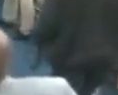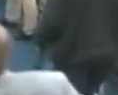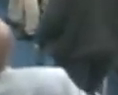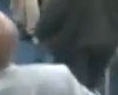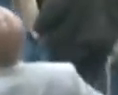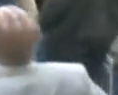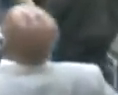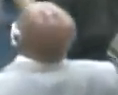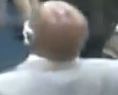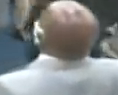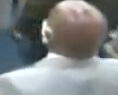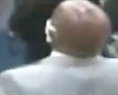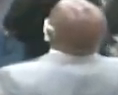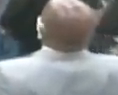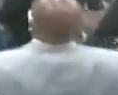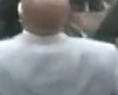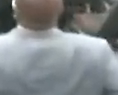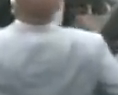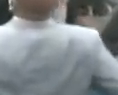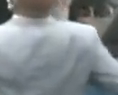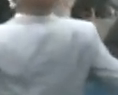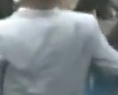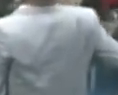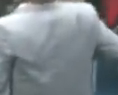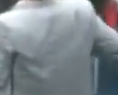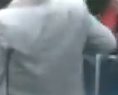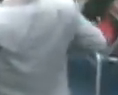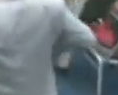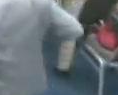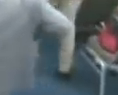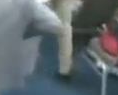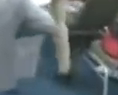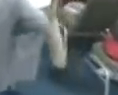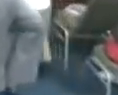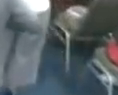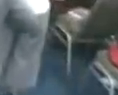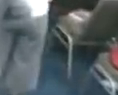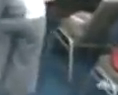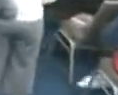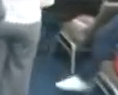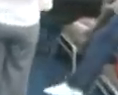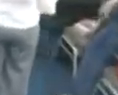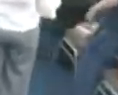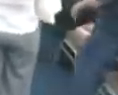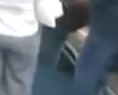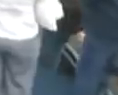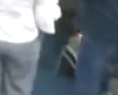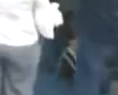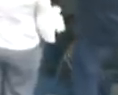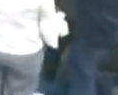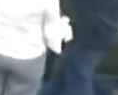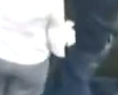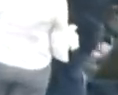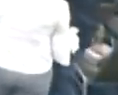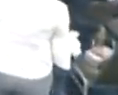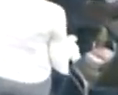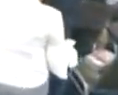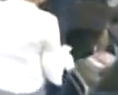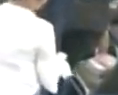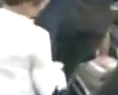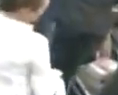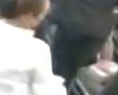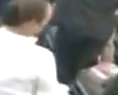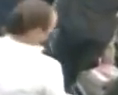golpe mediático a la conspiración digital. El presidente Nicolás Maduro ha realizado una cronología y también ha